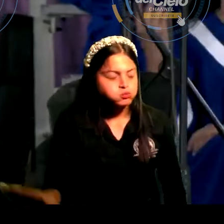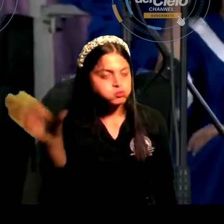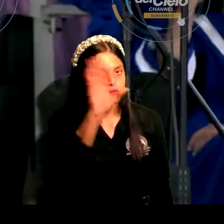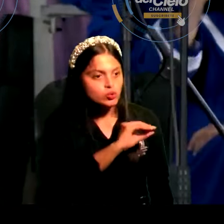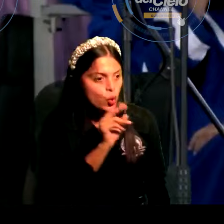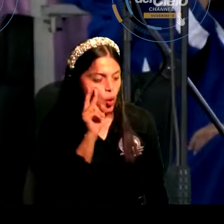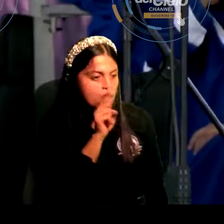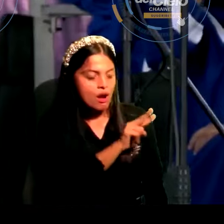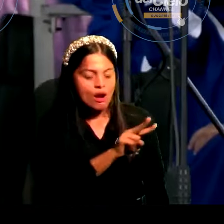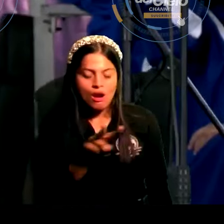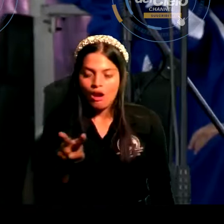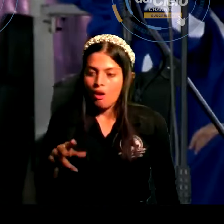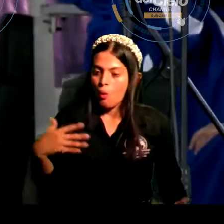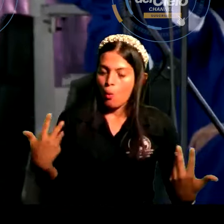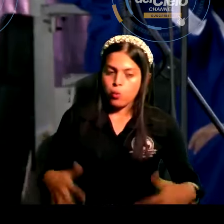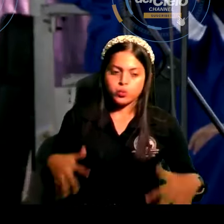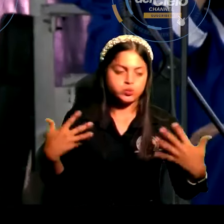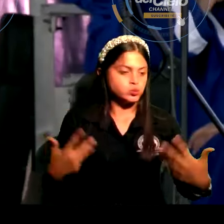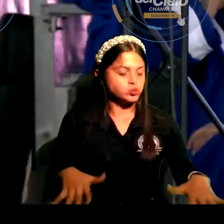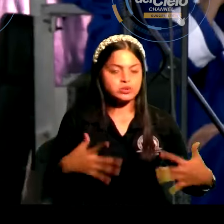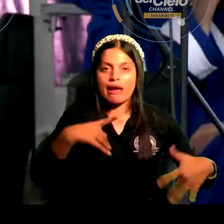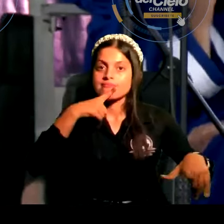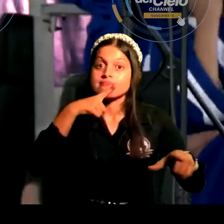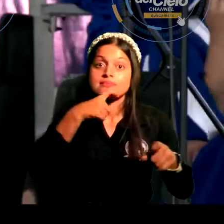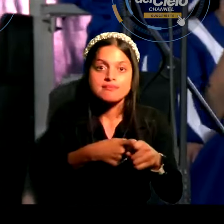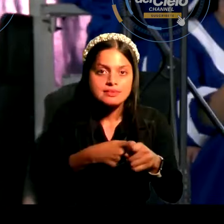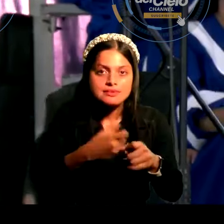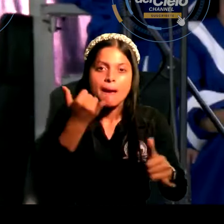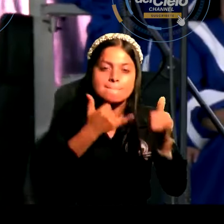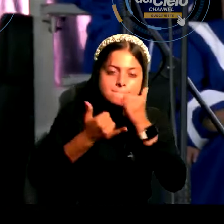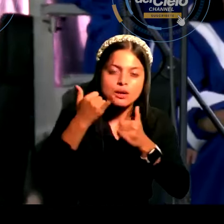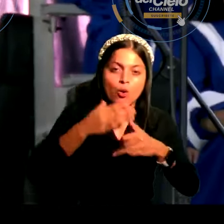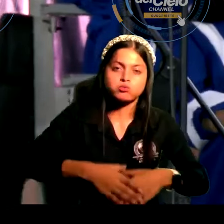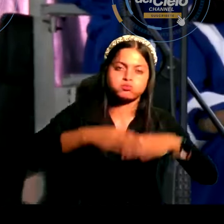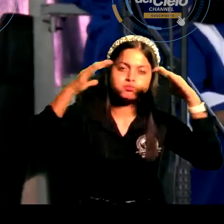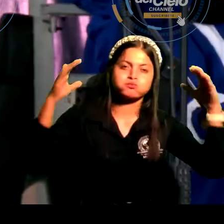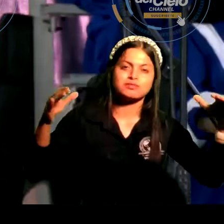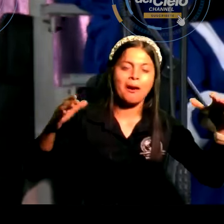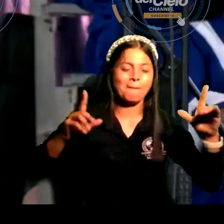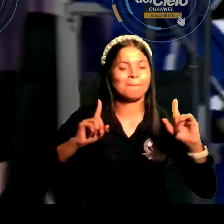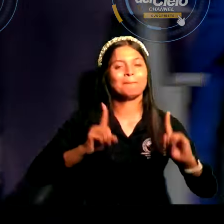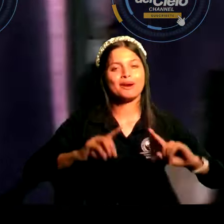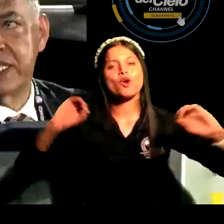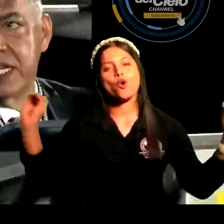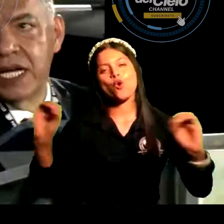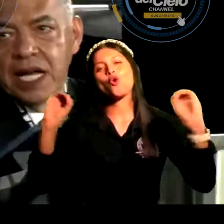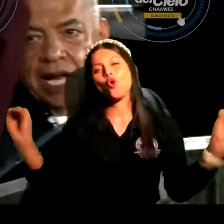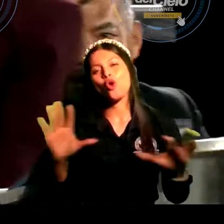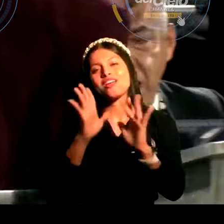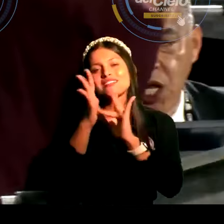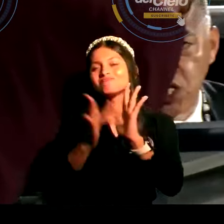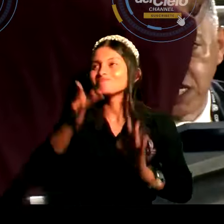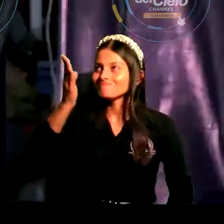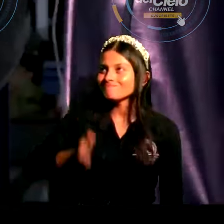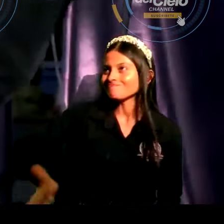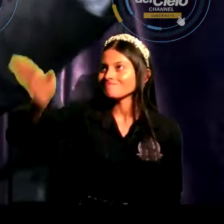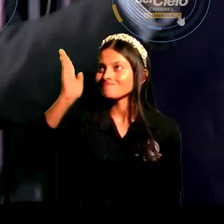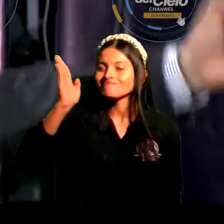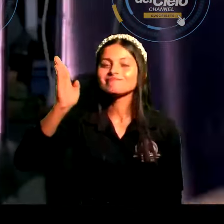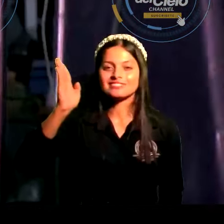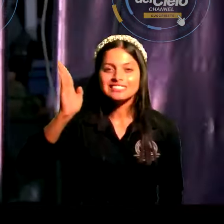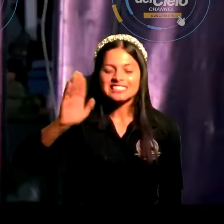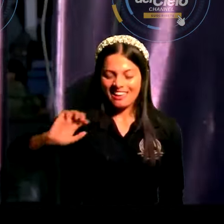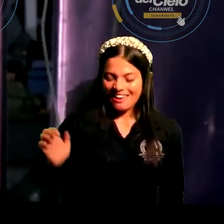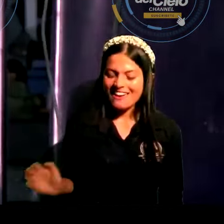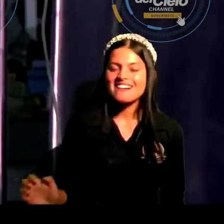esto es serio, el pecado es grave, pero gloria a Dios por Jesucristo, gloria a Dios por el